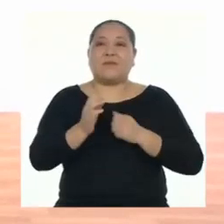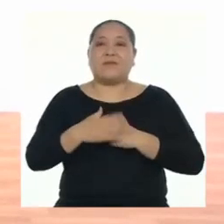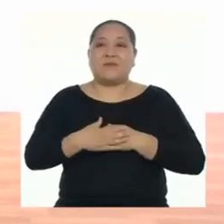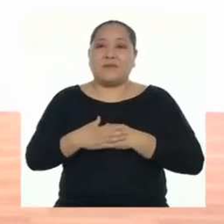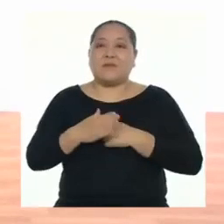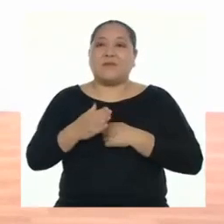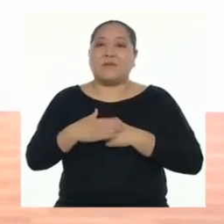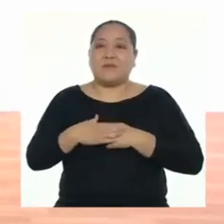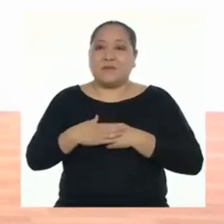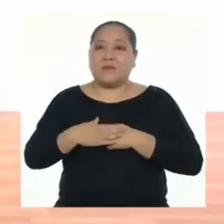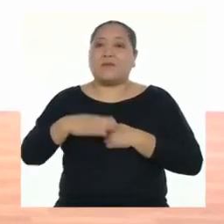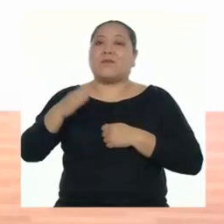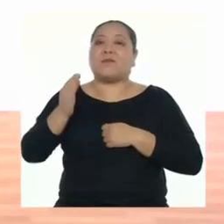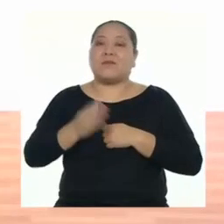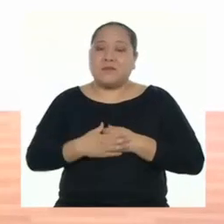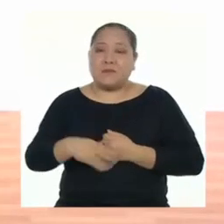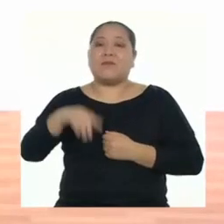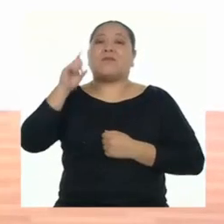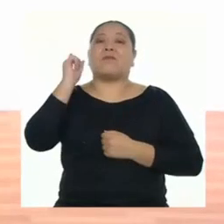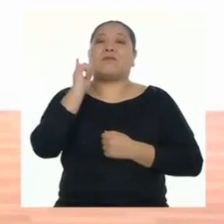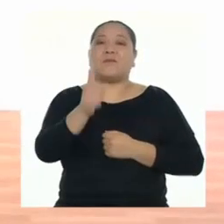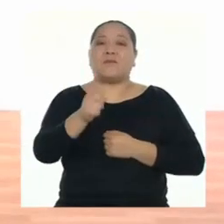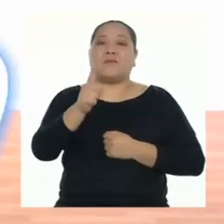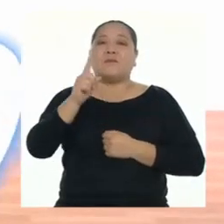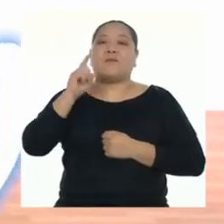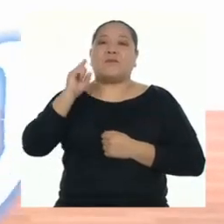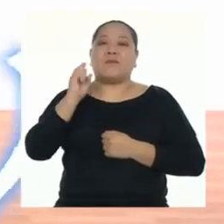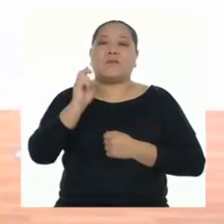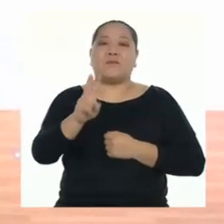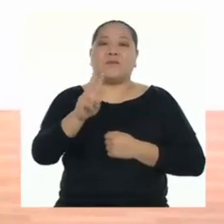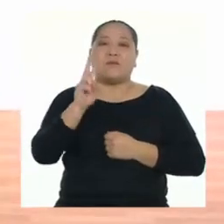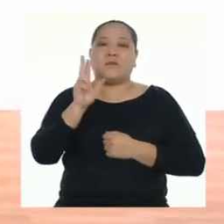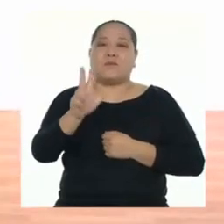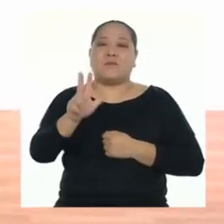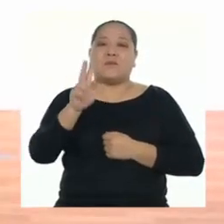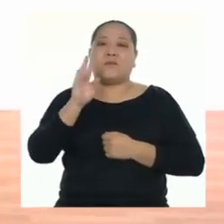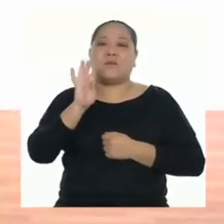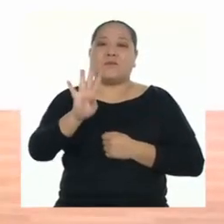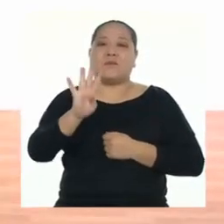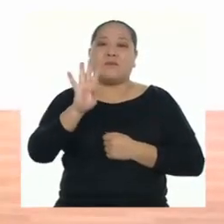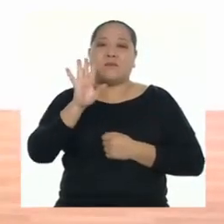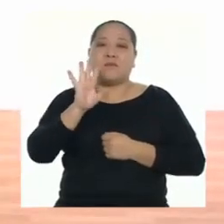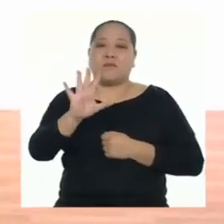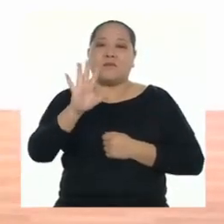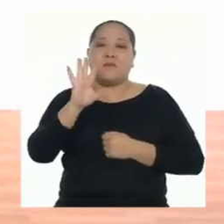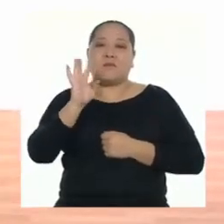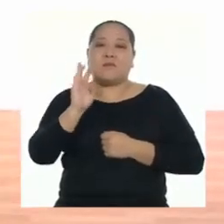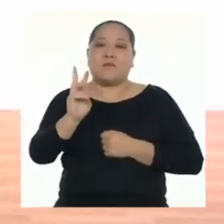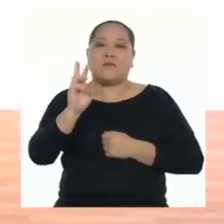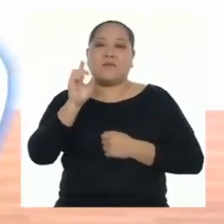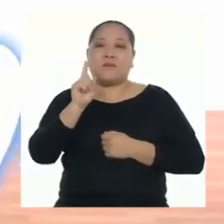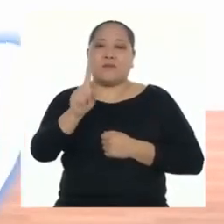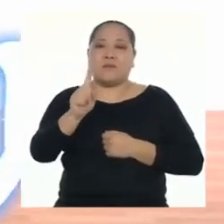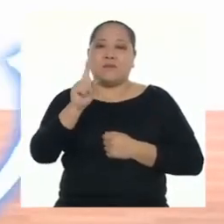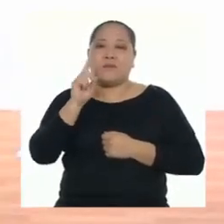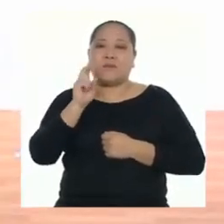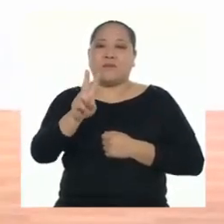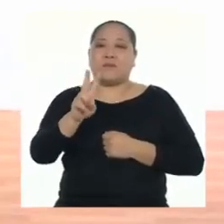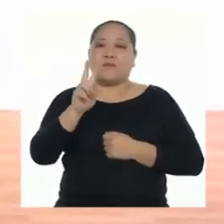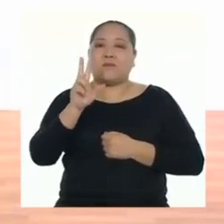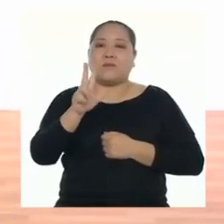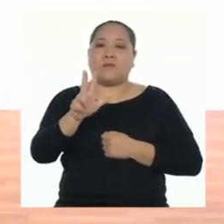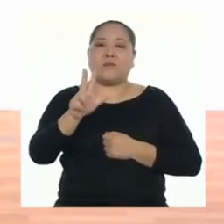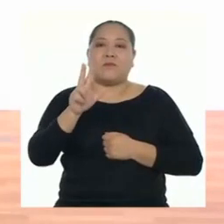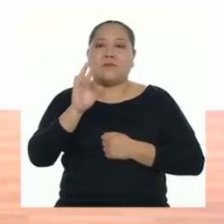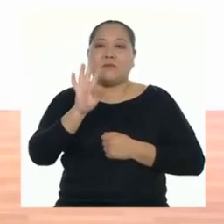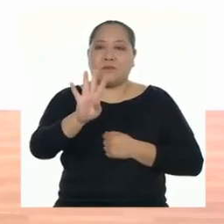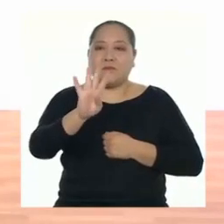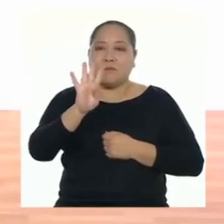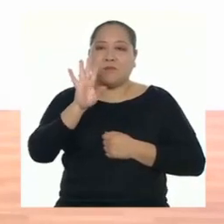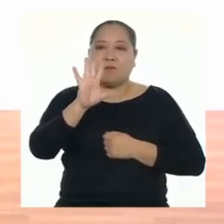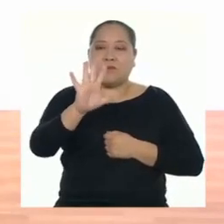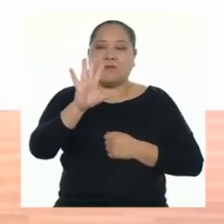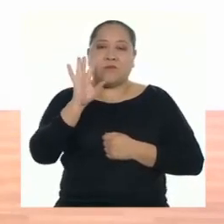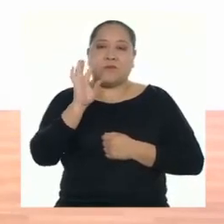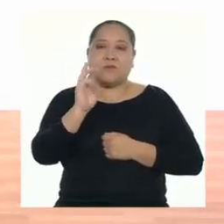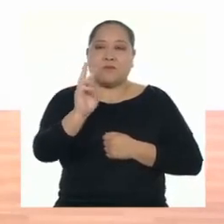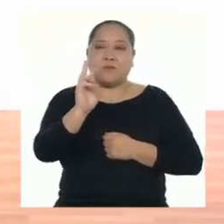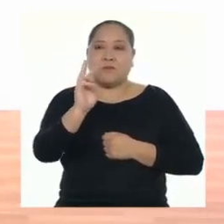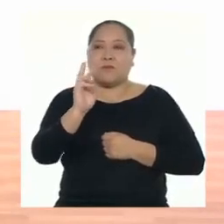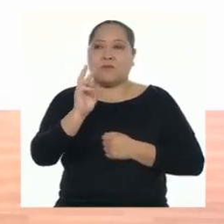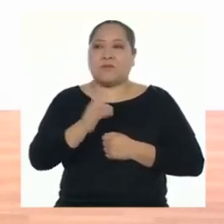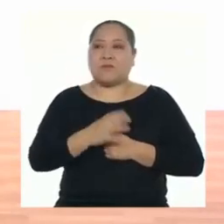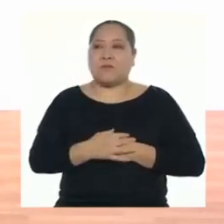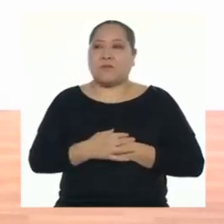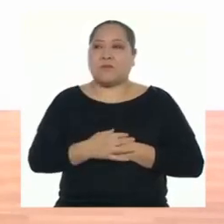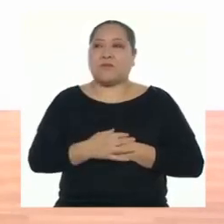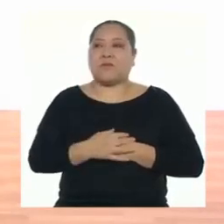5, 6, 7, va. Y 1, 2, 3, 4, 5, 6. Y 1, 2, 3, 4,